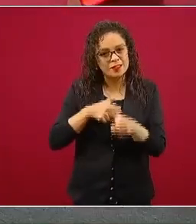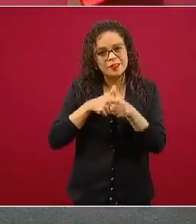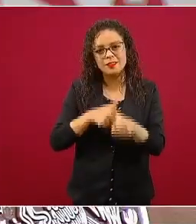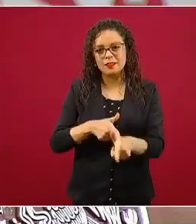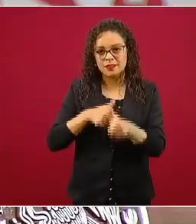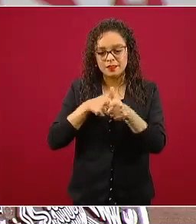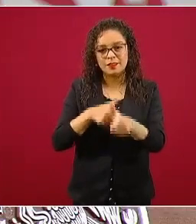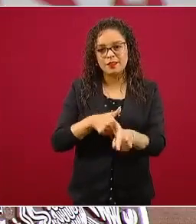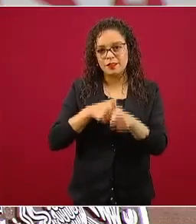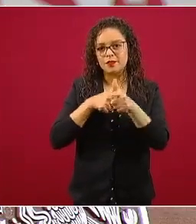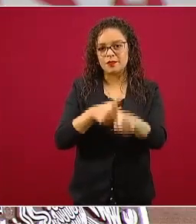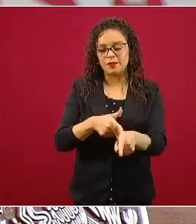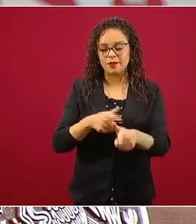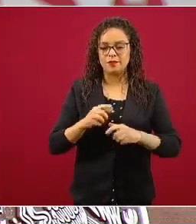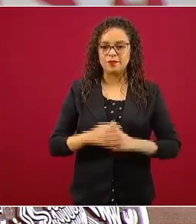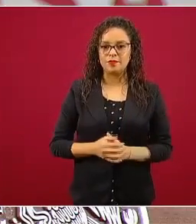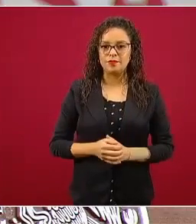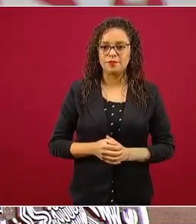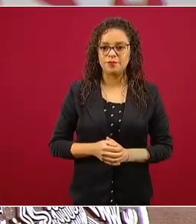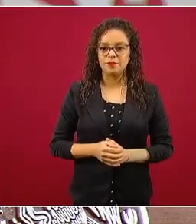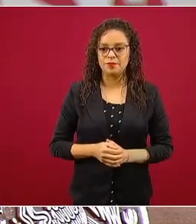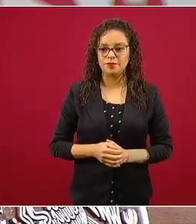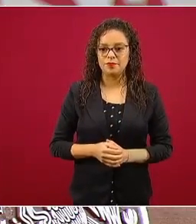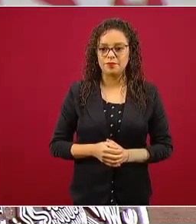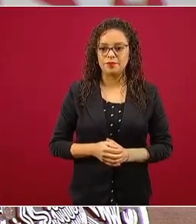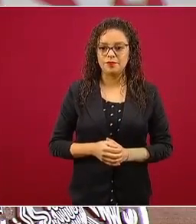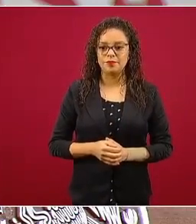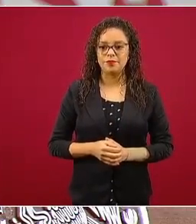Anoche vimos el